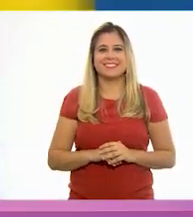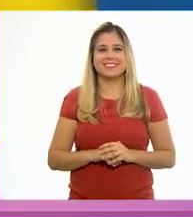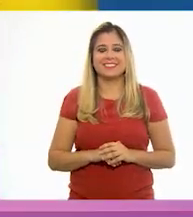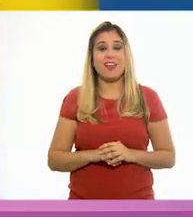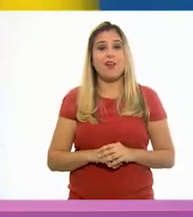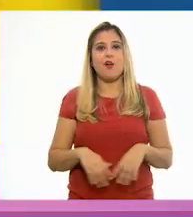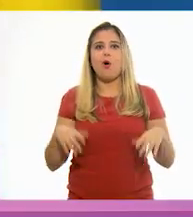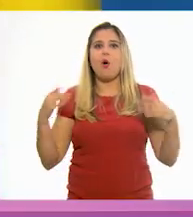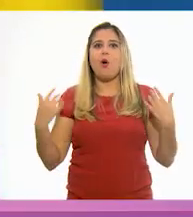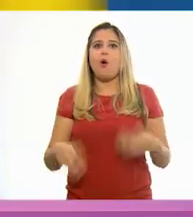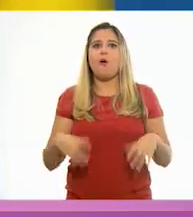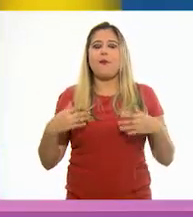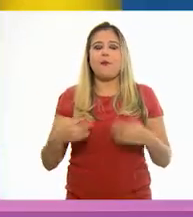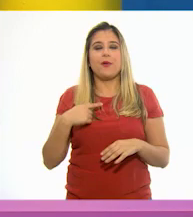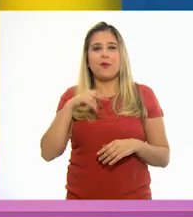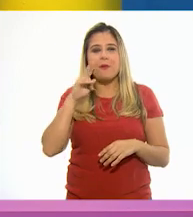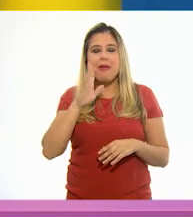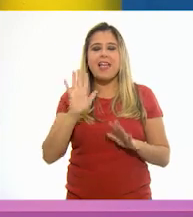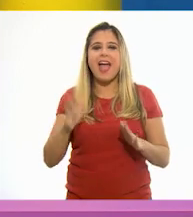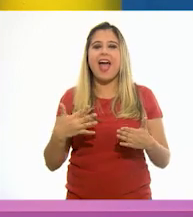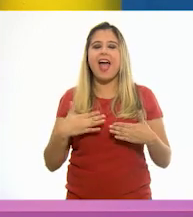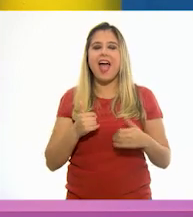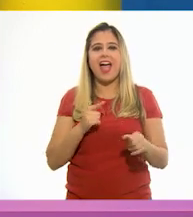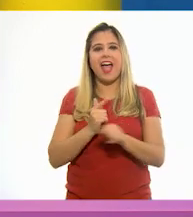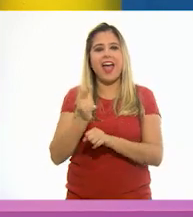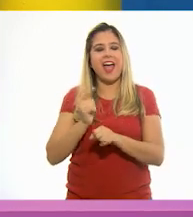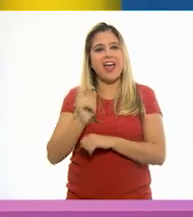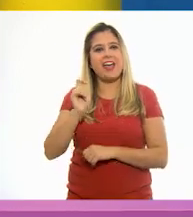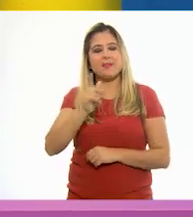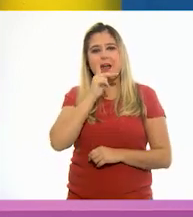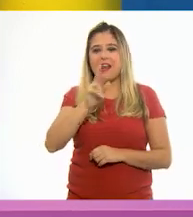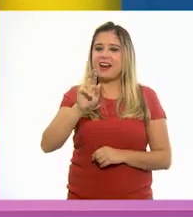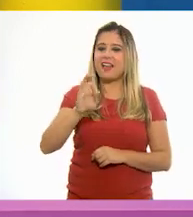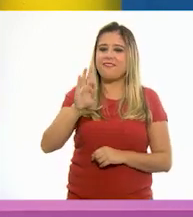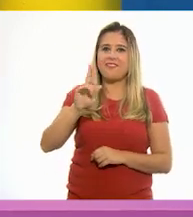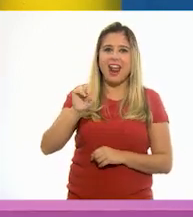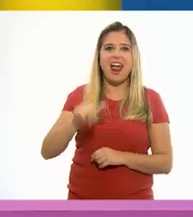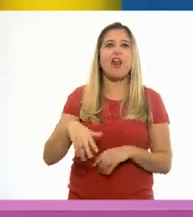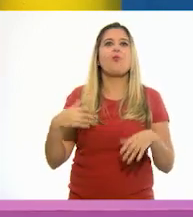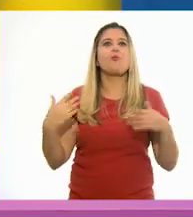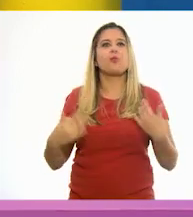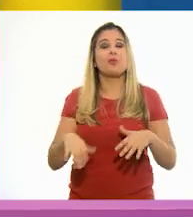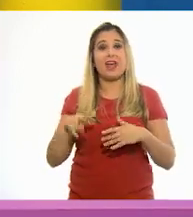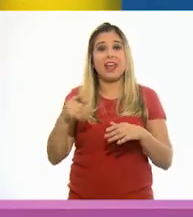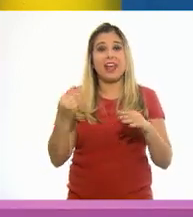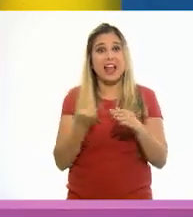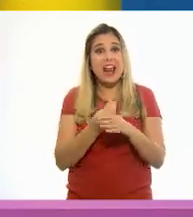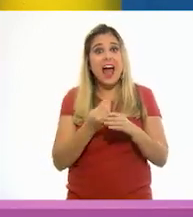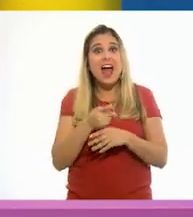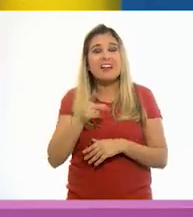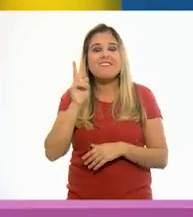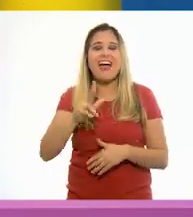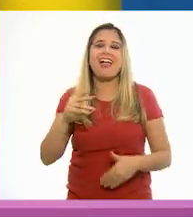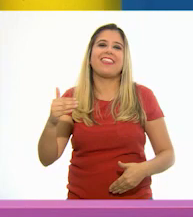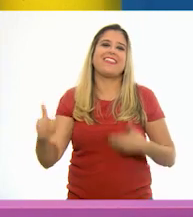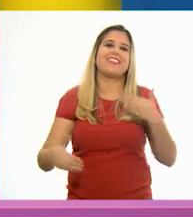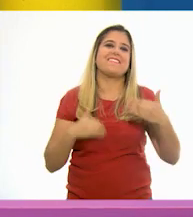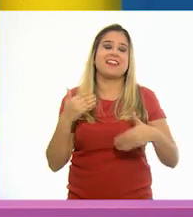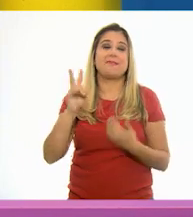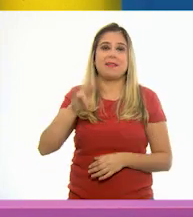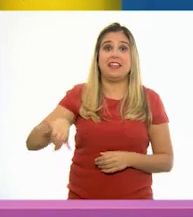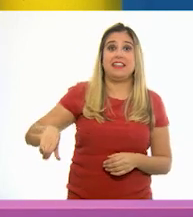Oh, yo pienso que nos está quedando muy claro todo lo que hemos repasado. ¿Sí? Y esta clase ha estado muy divertida y